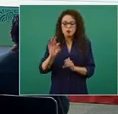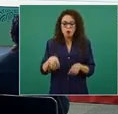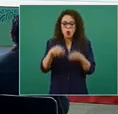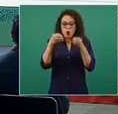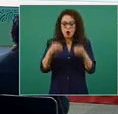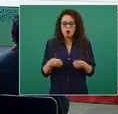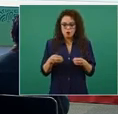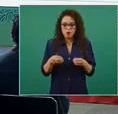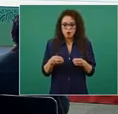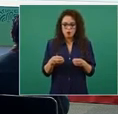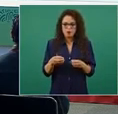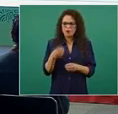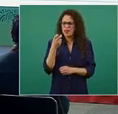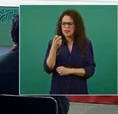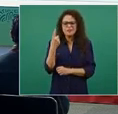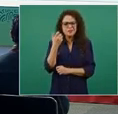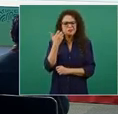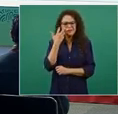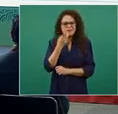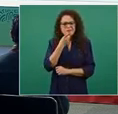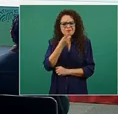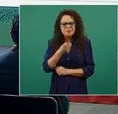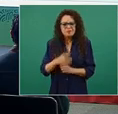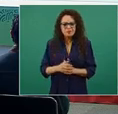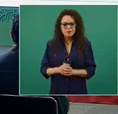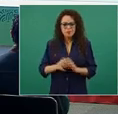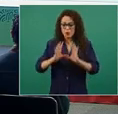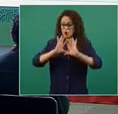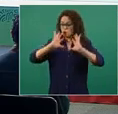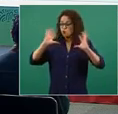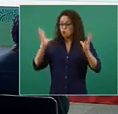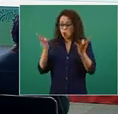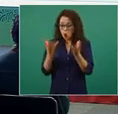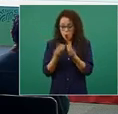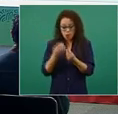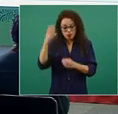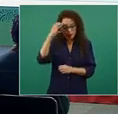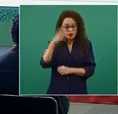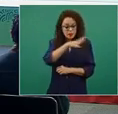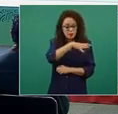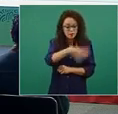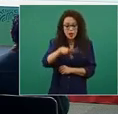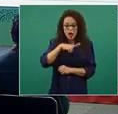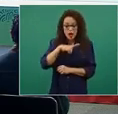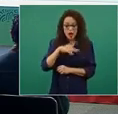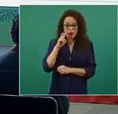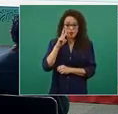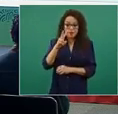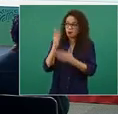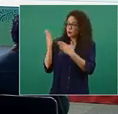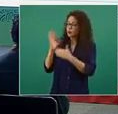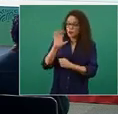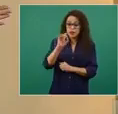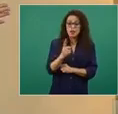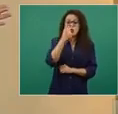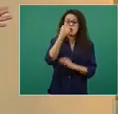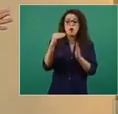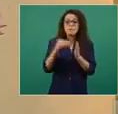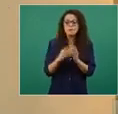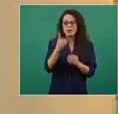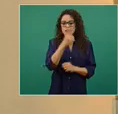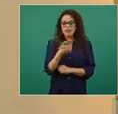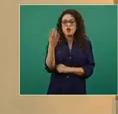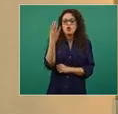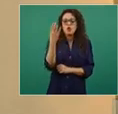ocupación. ¿Qué significa esto? Del total de camas generales, que aquí tenemos marcadas 31.109,